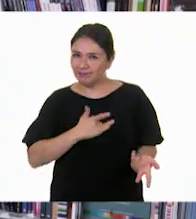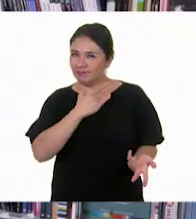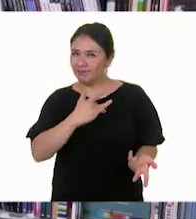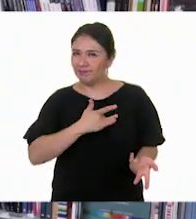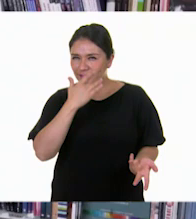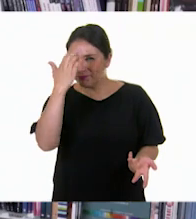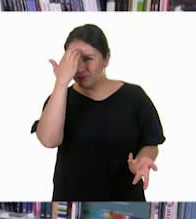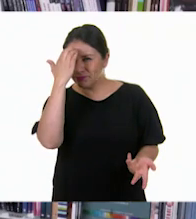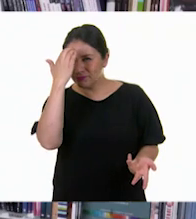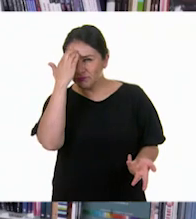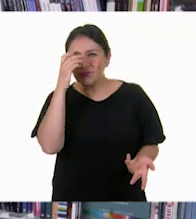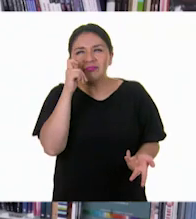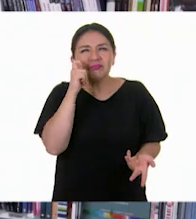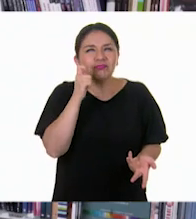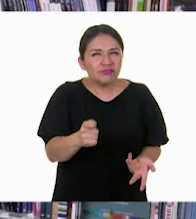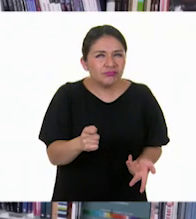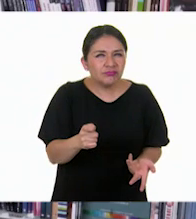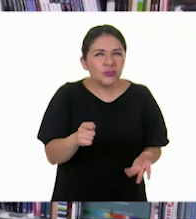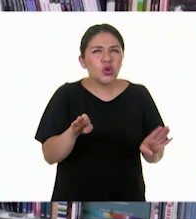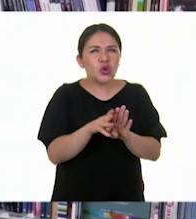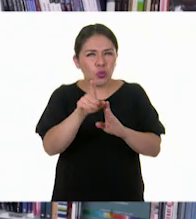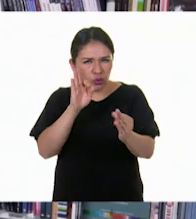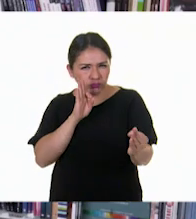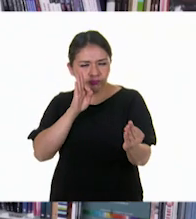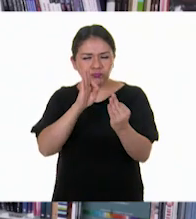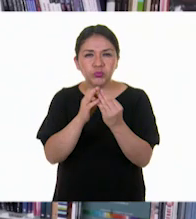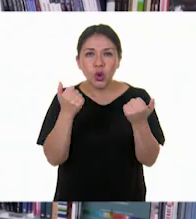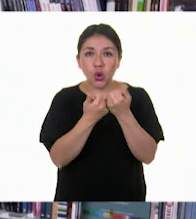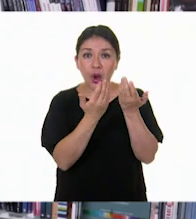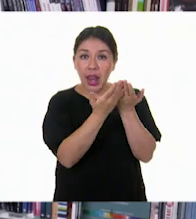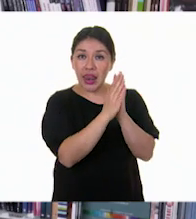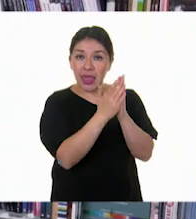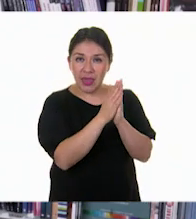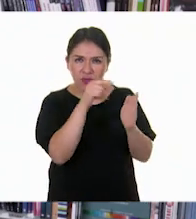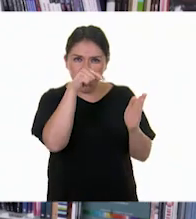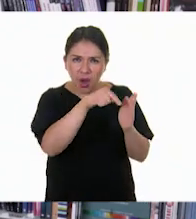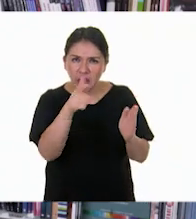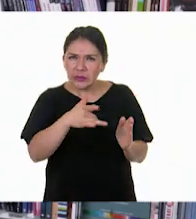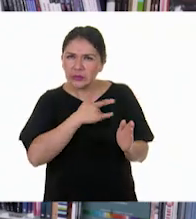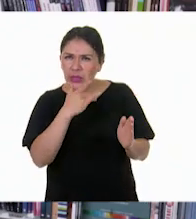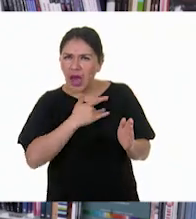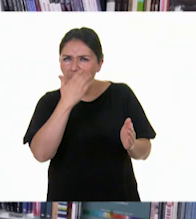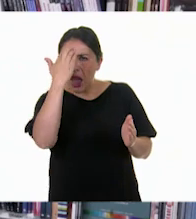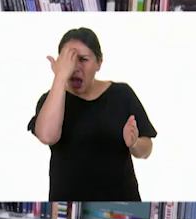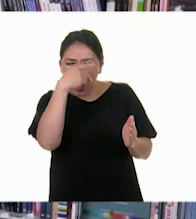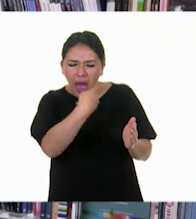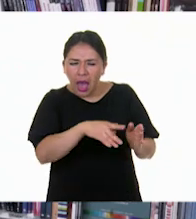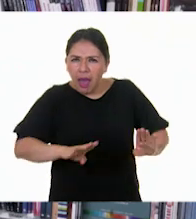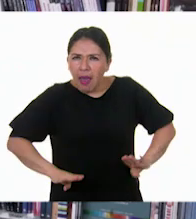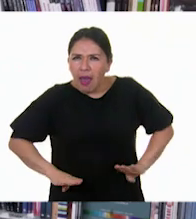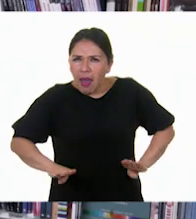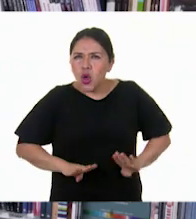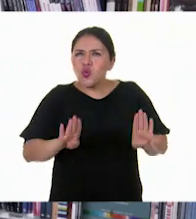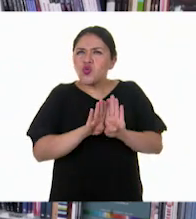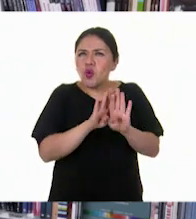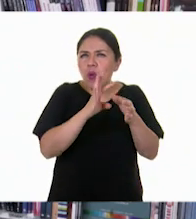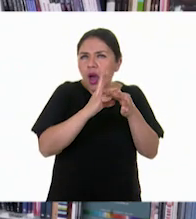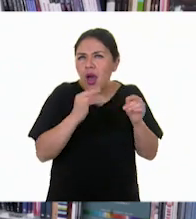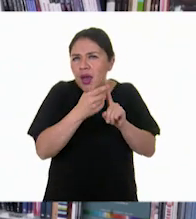Reconocimiento. Al acercarse usted al libro, ¿reconoció el estilo o la